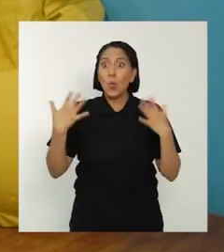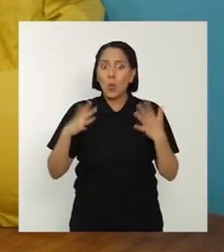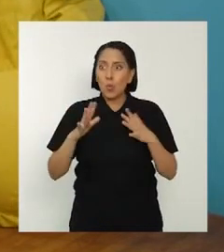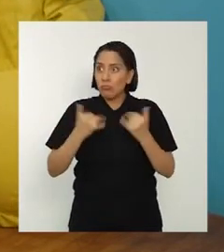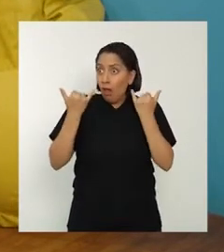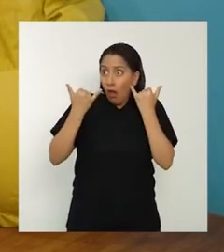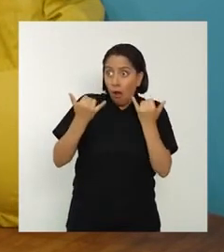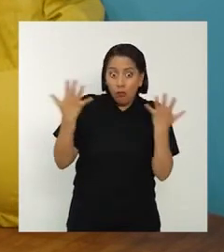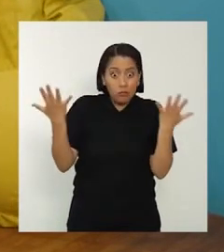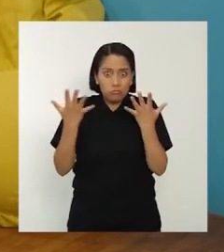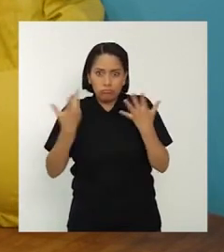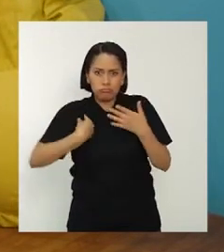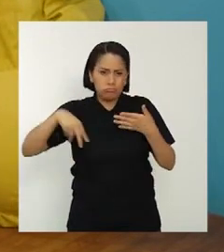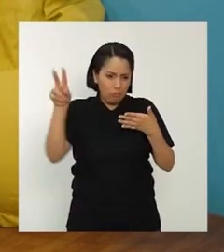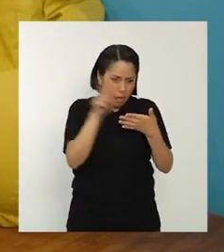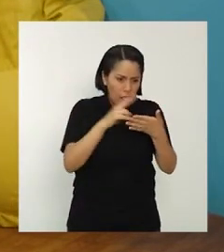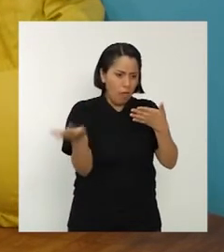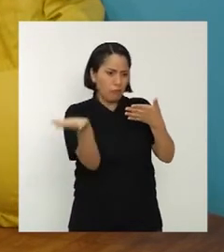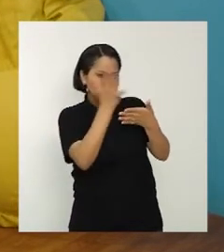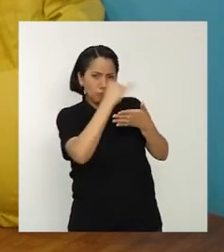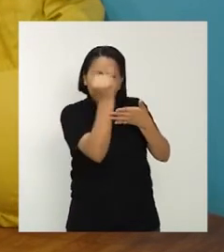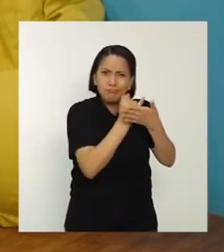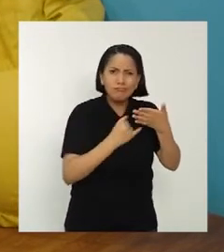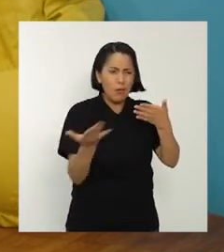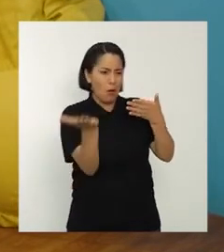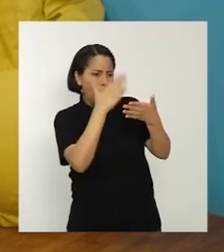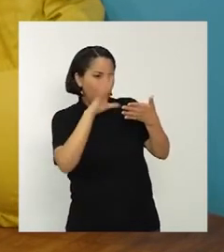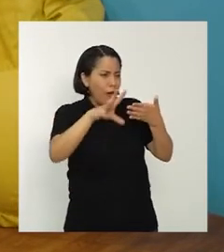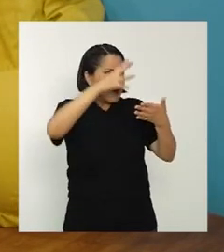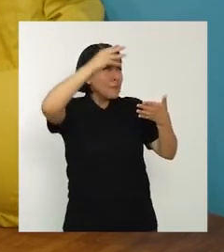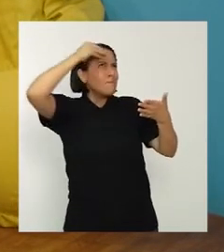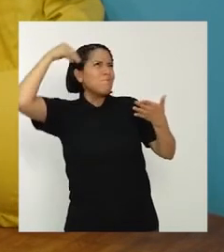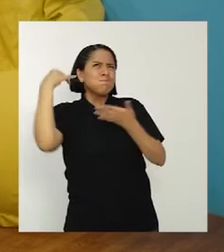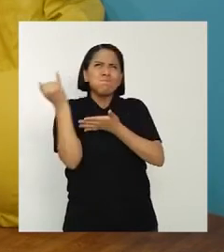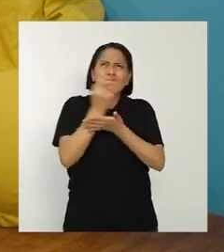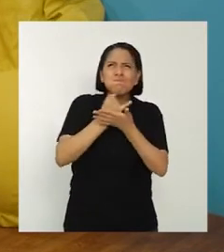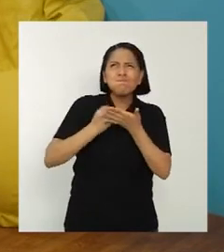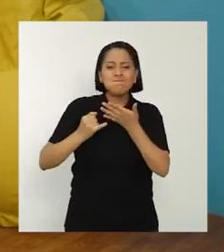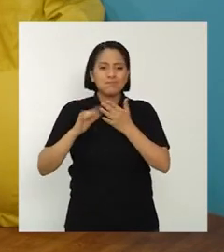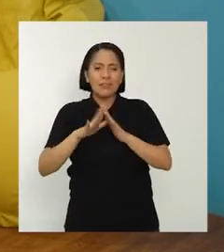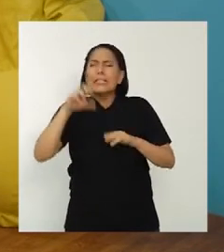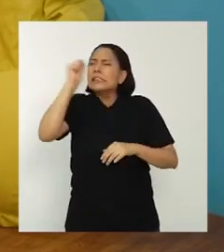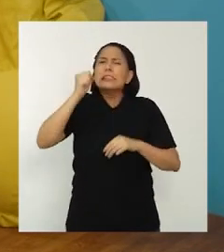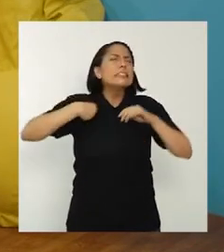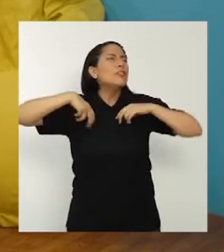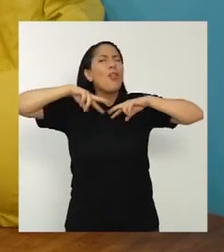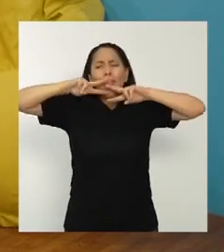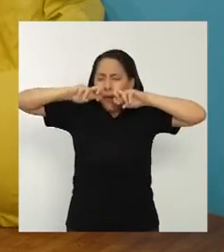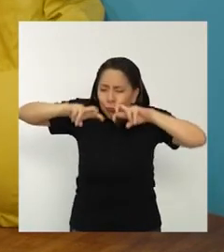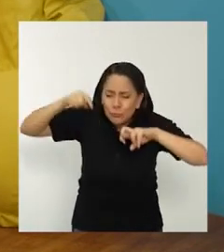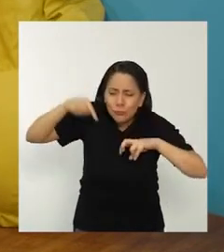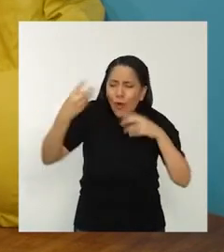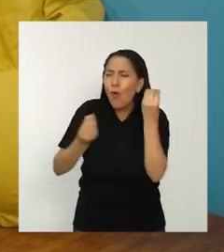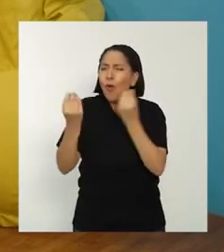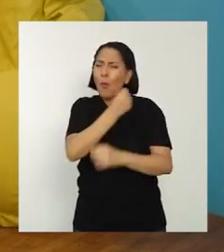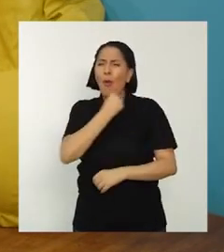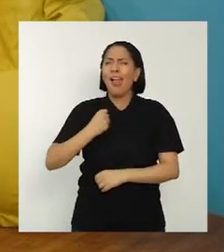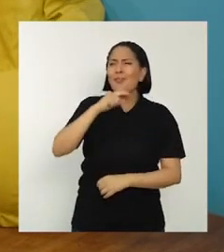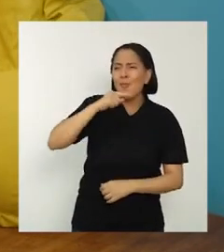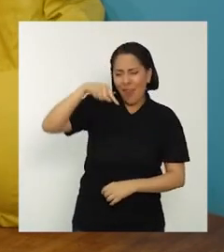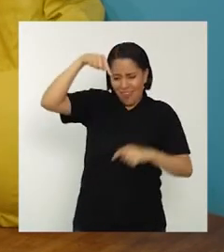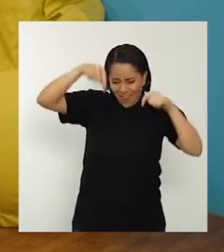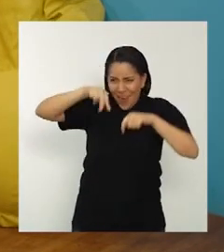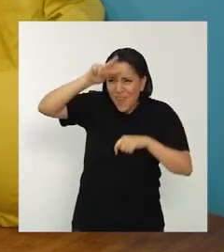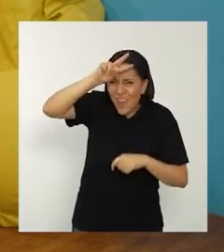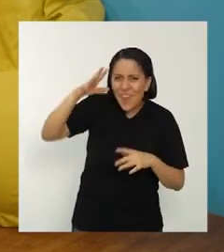Ray, ¿te parece si comenzamos a leer algunos cómics para inspirarnos para nuestras historias? Excelente. Quiero investigar muchísimo más sobre las superheroínas